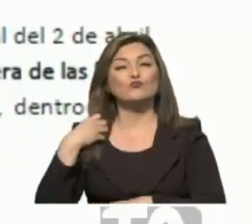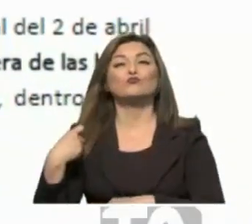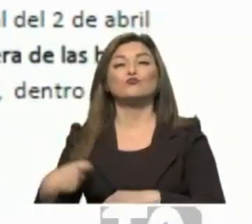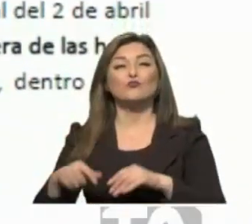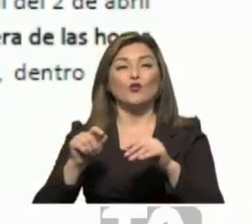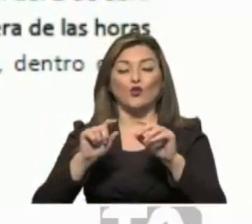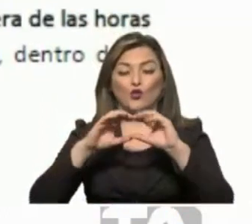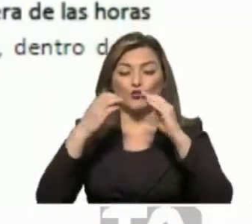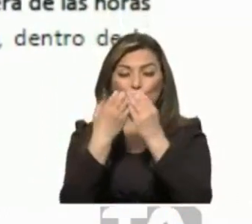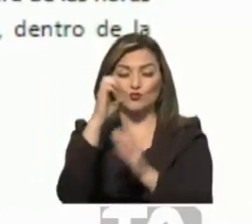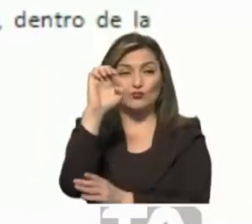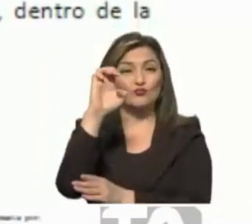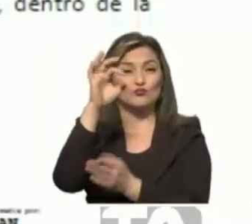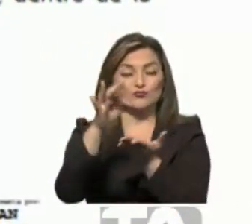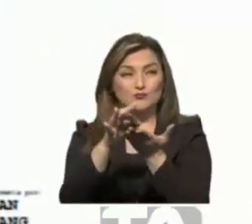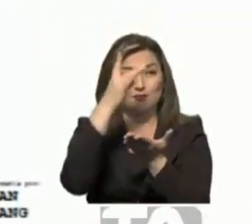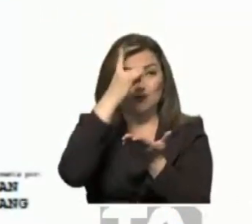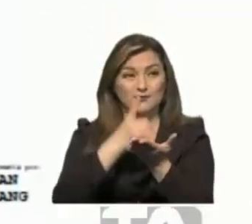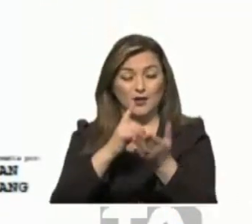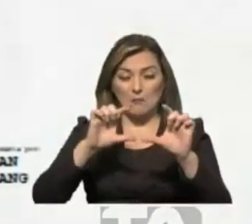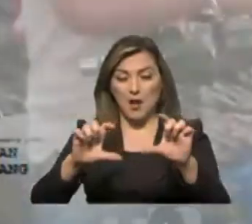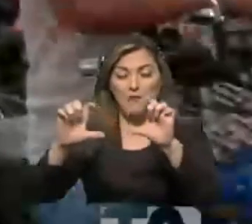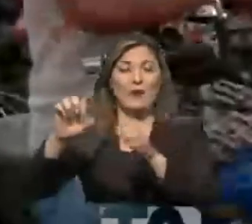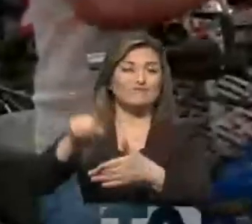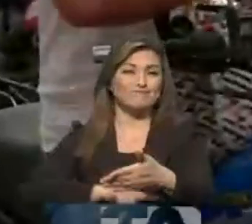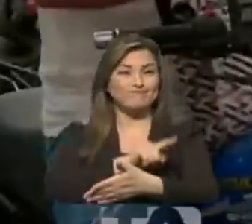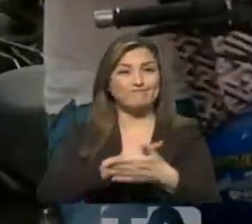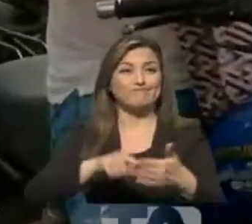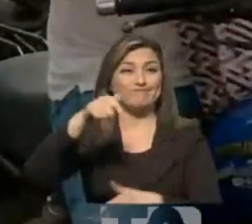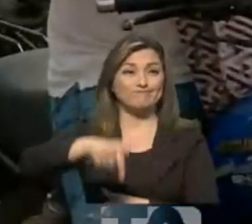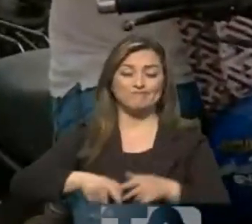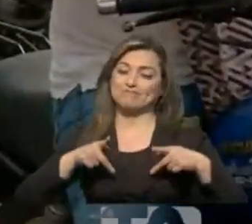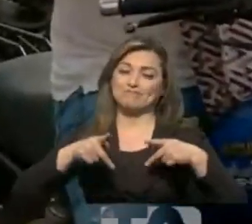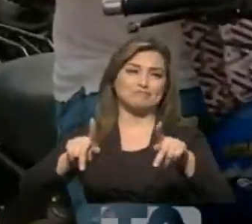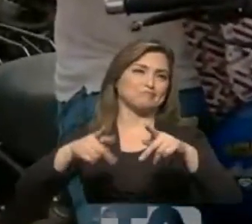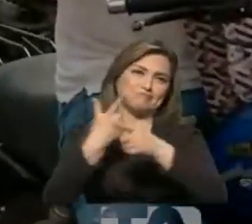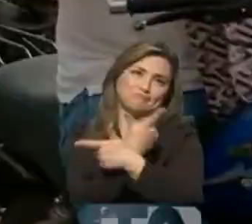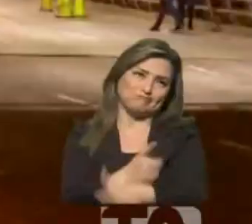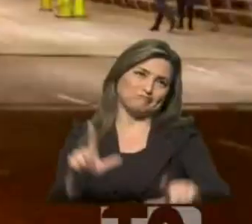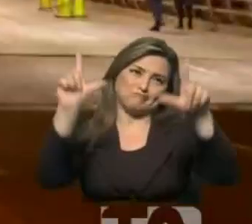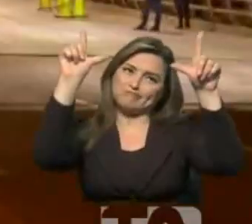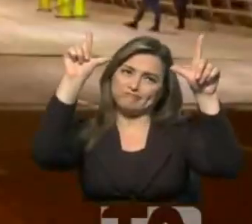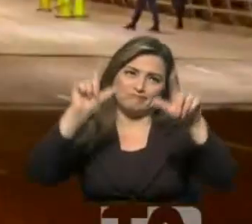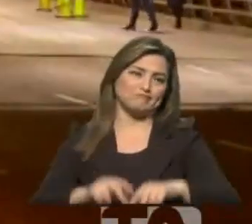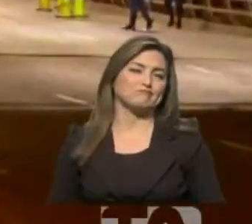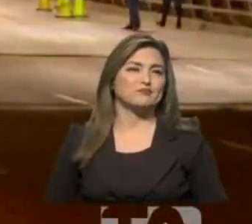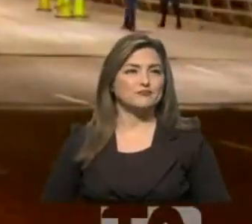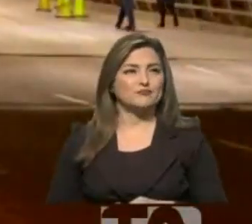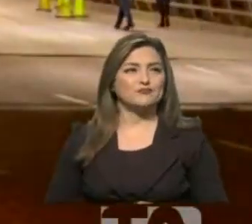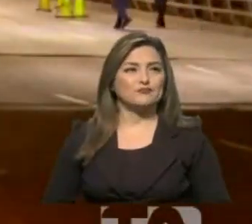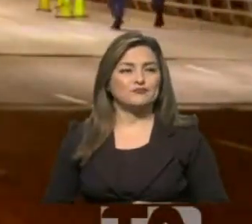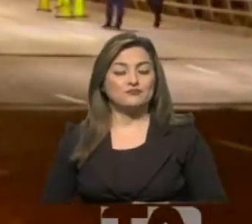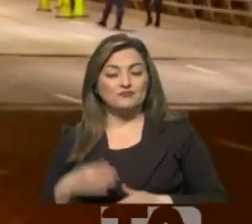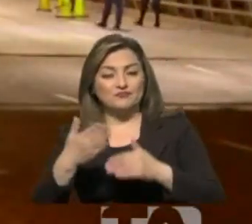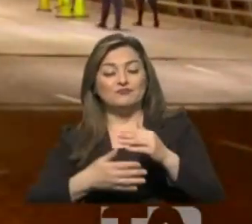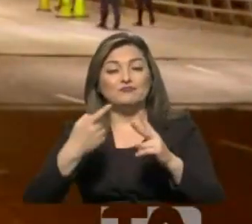COE cantonal decidió eliminar la restricción por placas, es decir, desde hoy se permite nuevamente la libre circulación hasta que